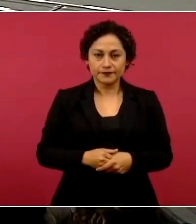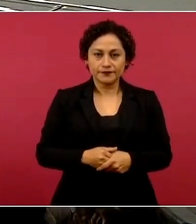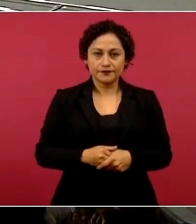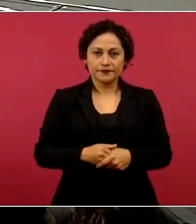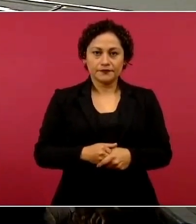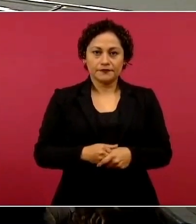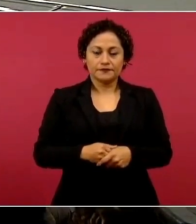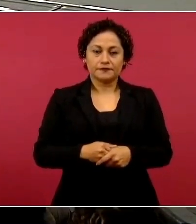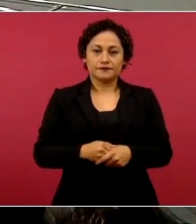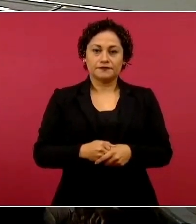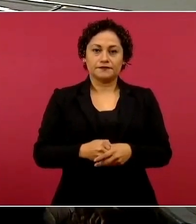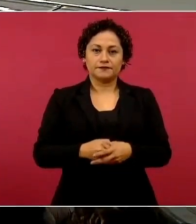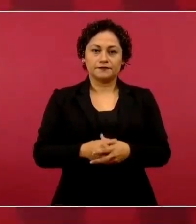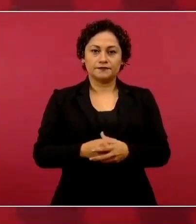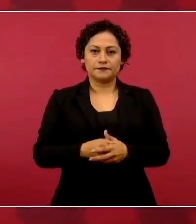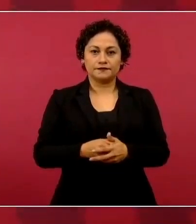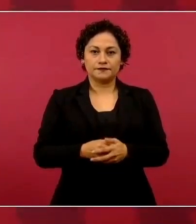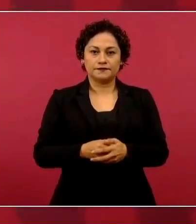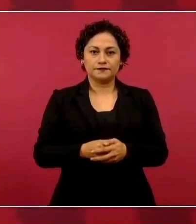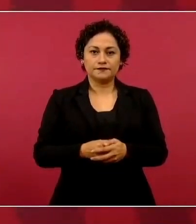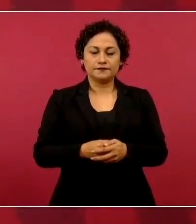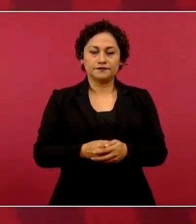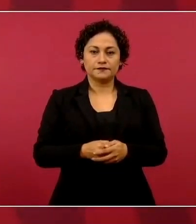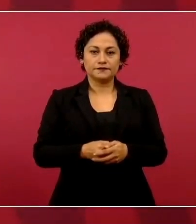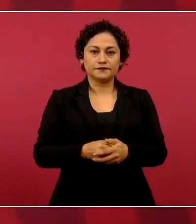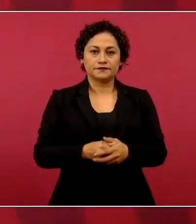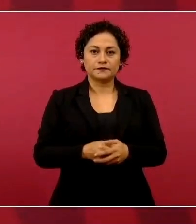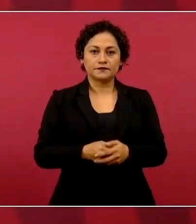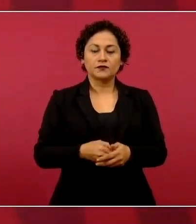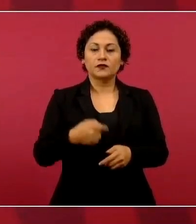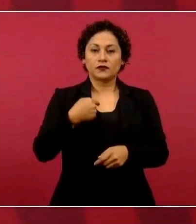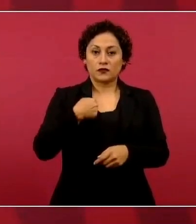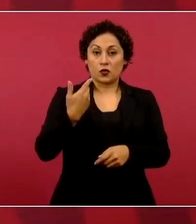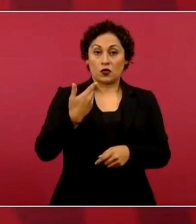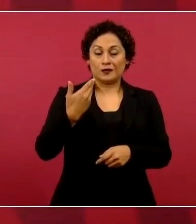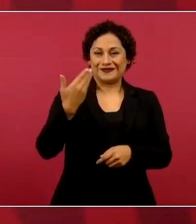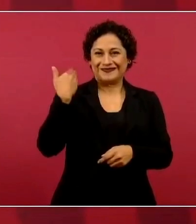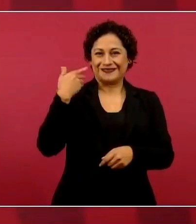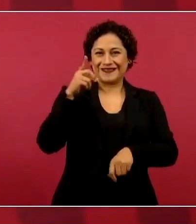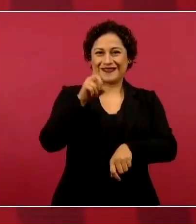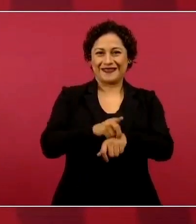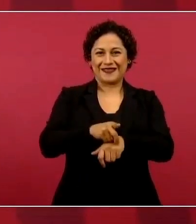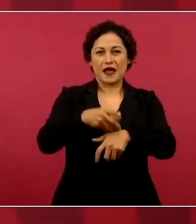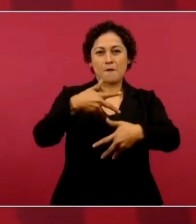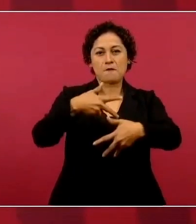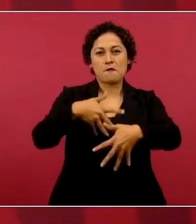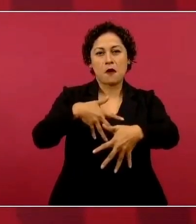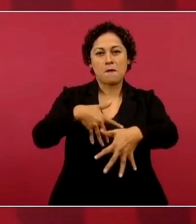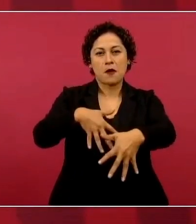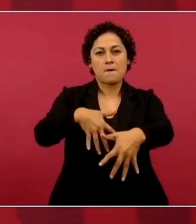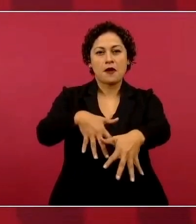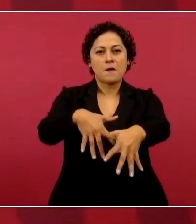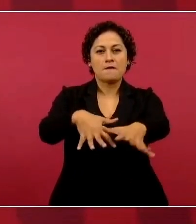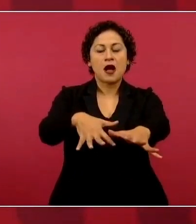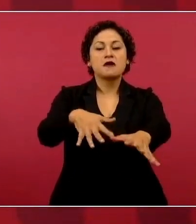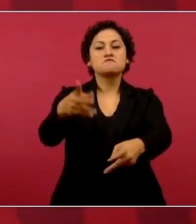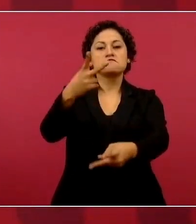yo el día de la marcha y de mi intervención en el